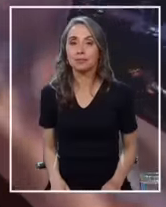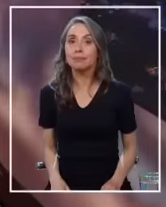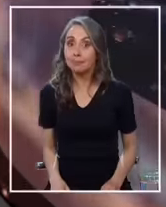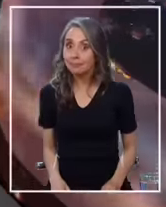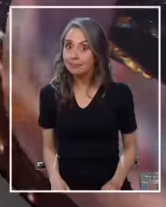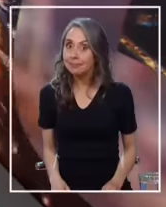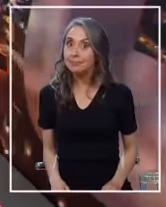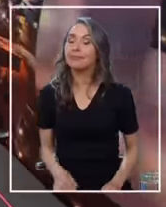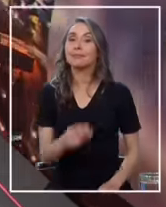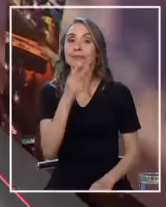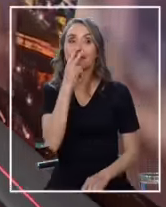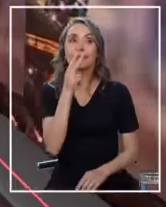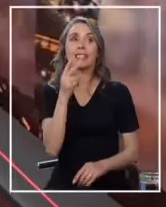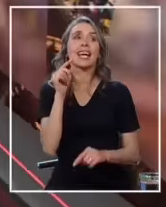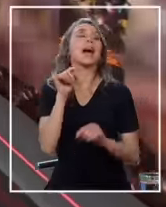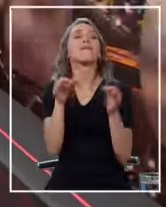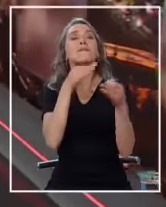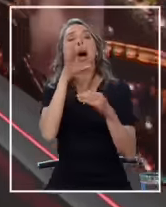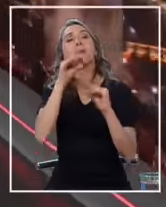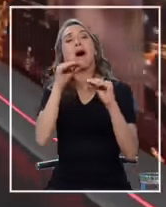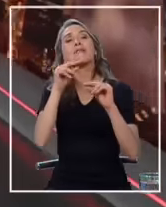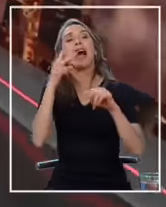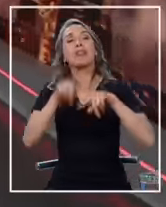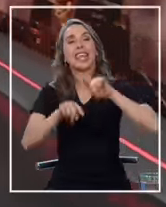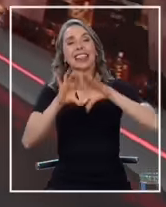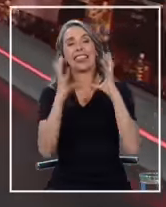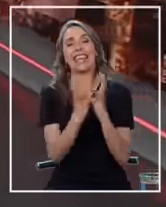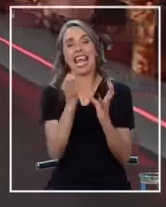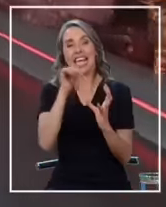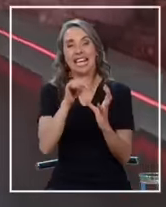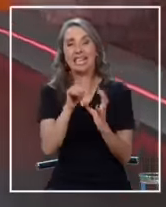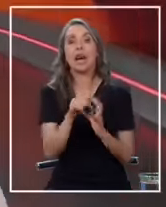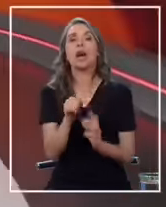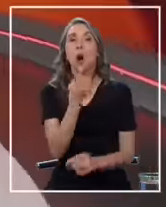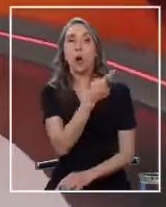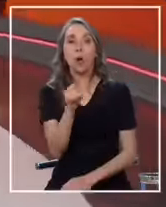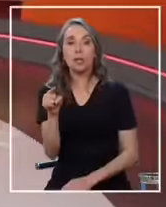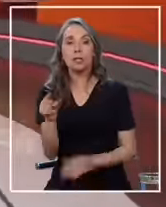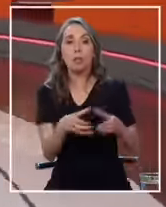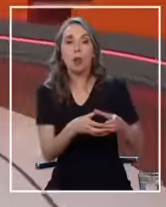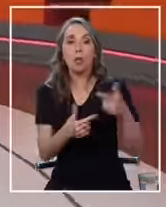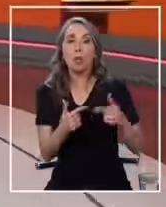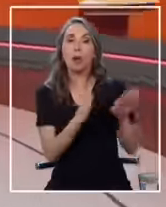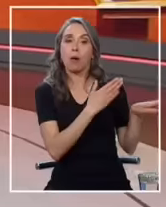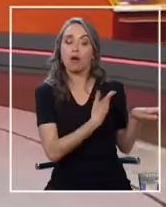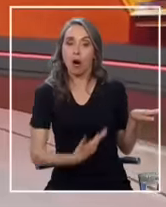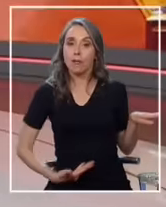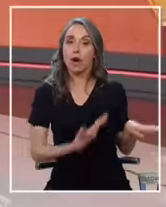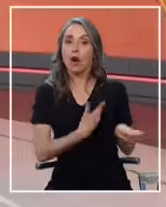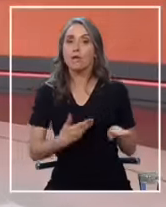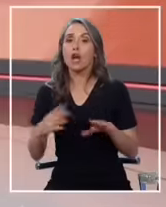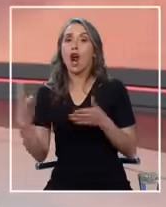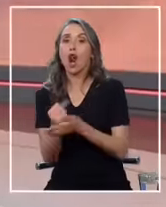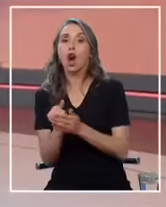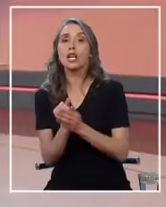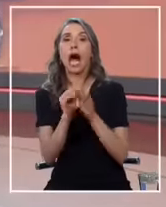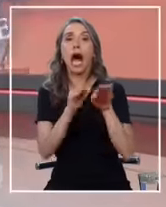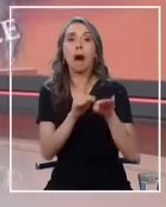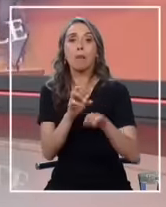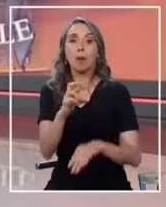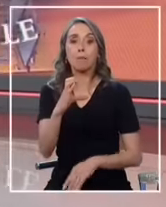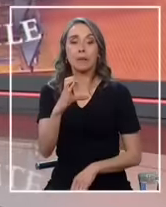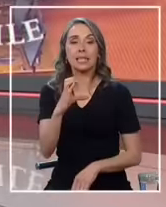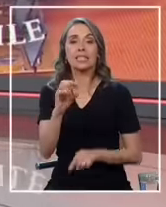Ya, algo bastante más terrenal. Una semana tienen los partidos oficialistas y el propio gobierno para lograr los apoyos que permitan al Partido